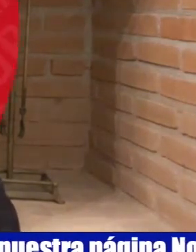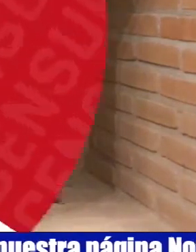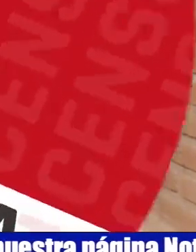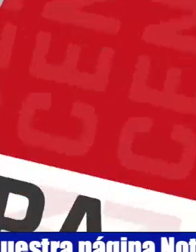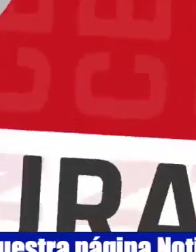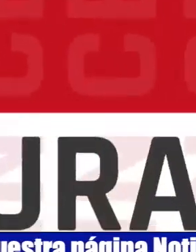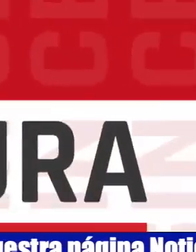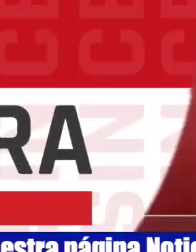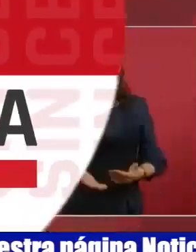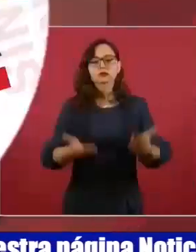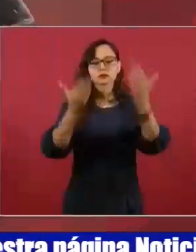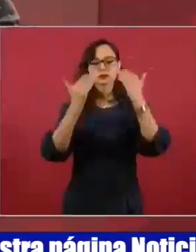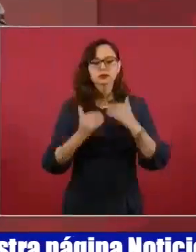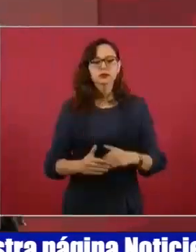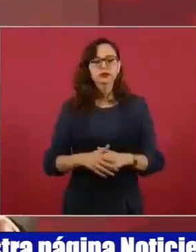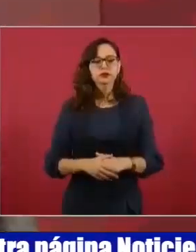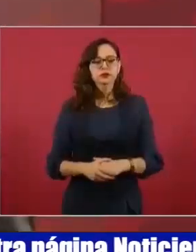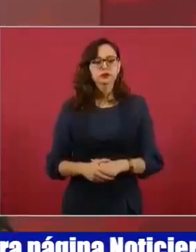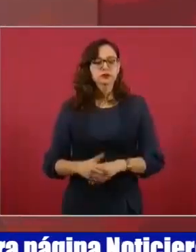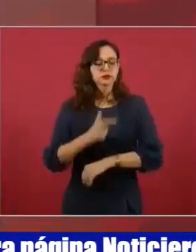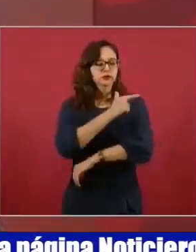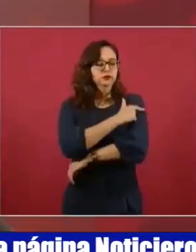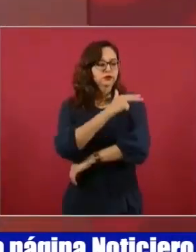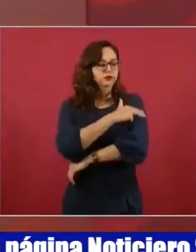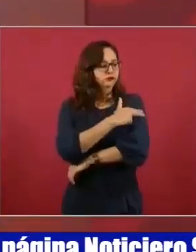sentido. Elizabeth, ahí sí me ganó.